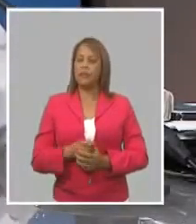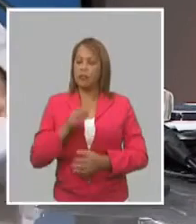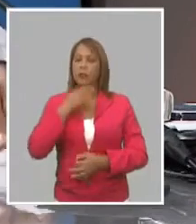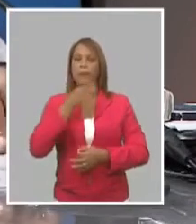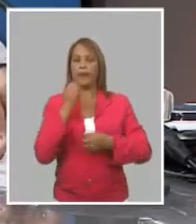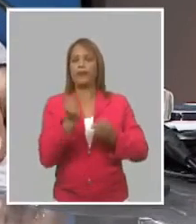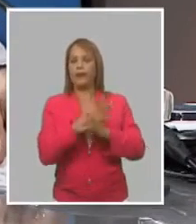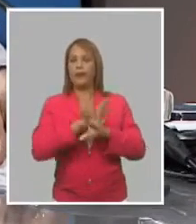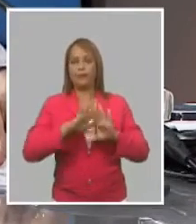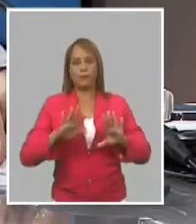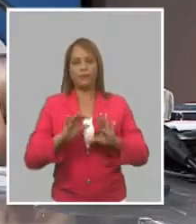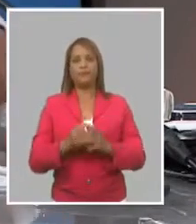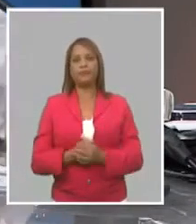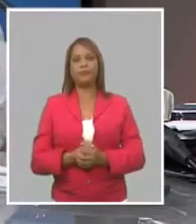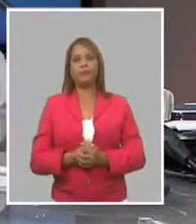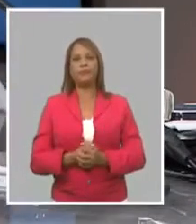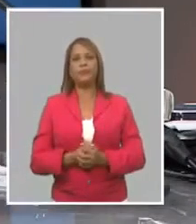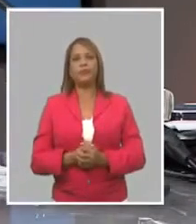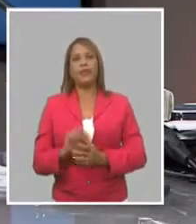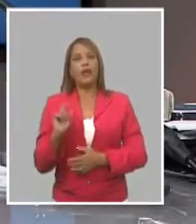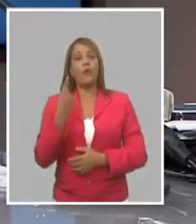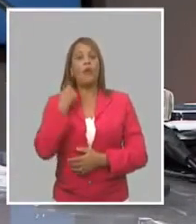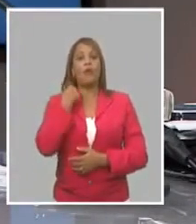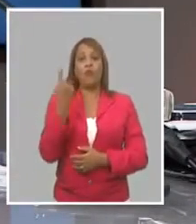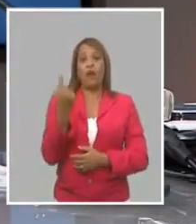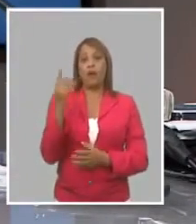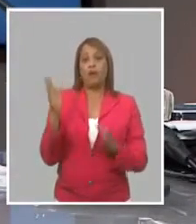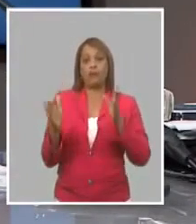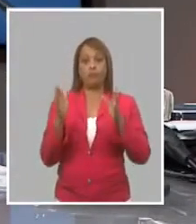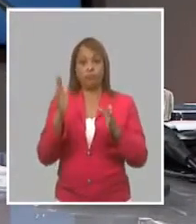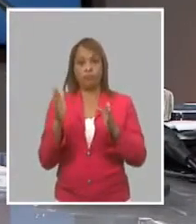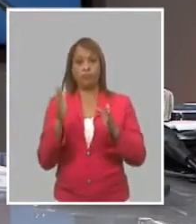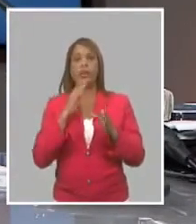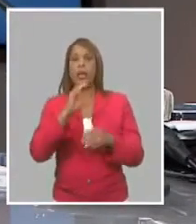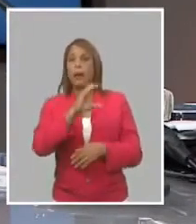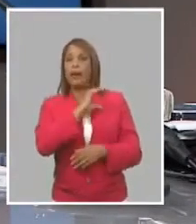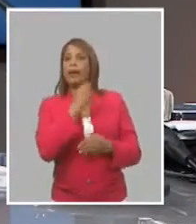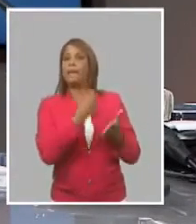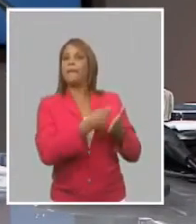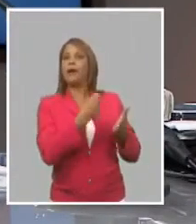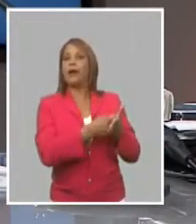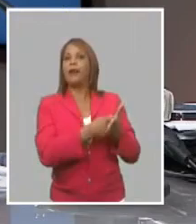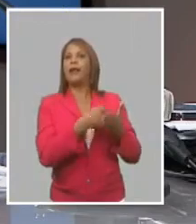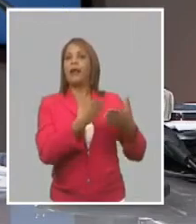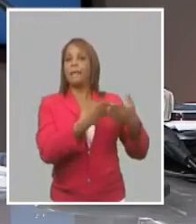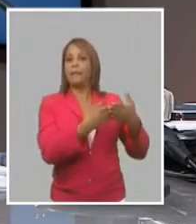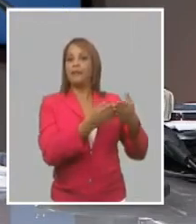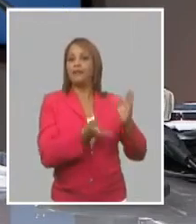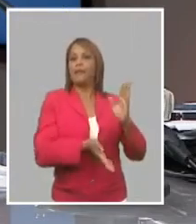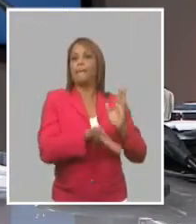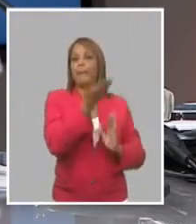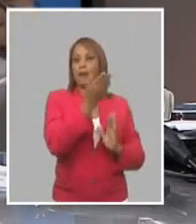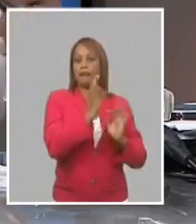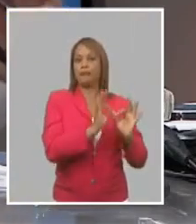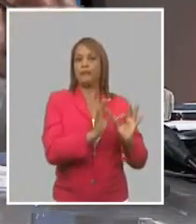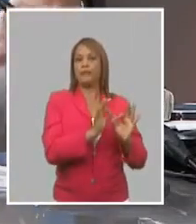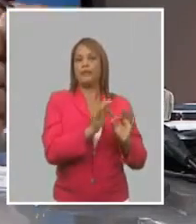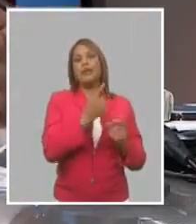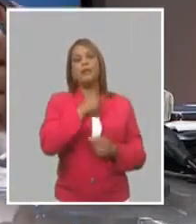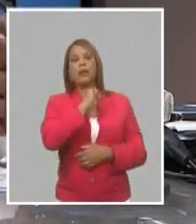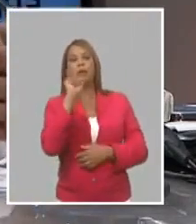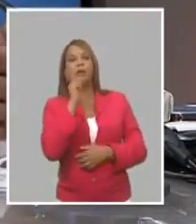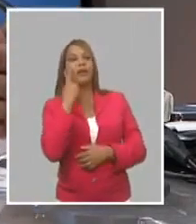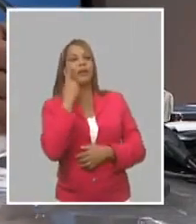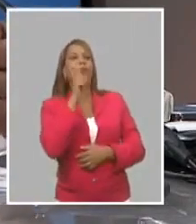claro. Va a haber que en un primer año subsidiarle pérdida a un grupo de empresas. ¿Pero qué vamos a ganar? Que las